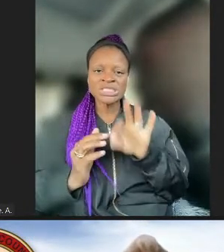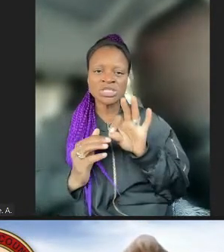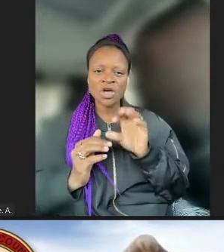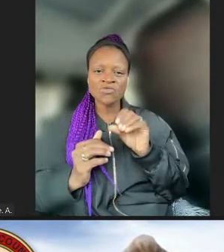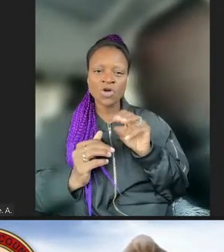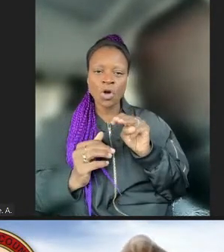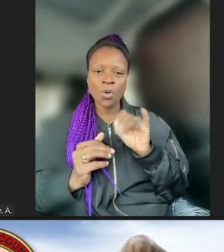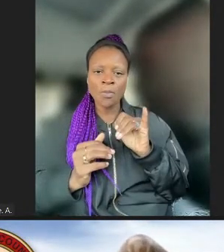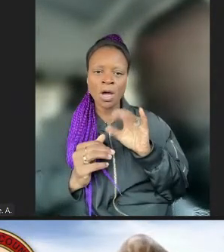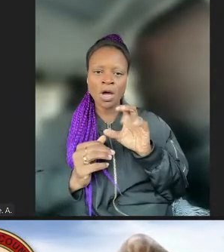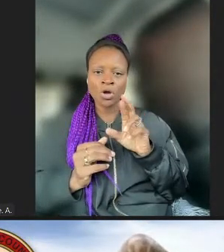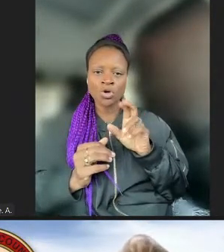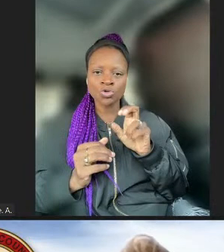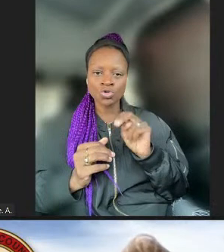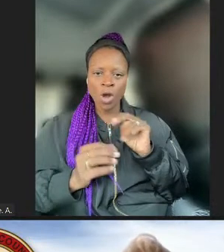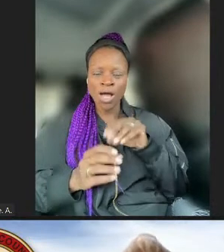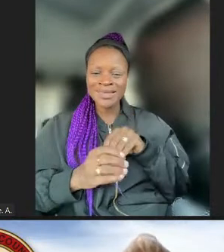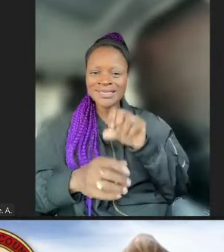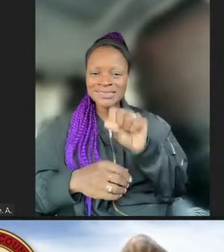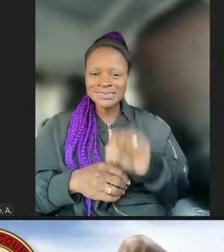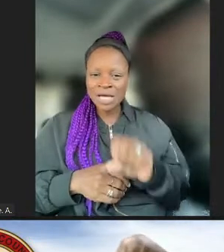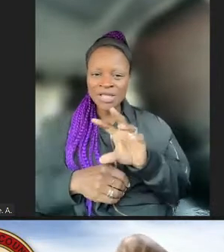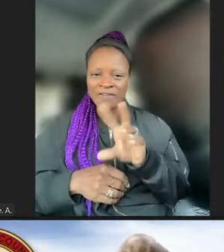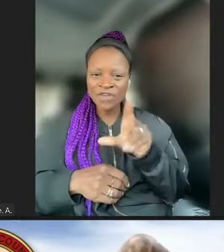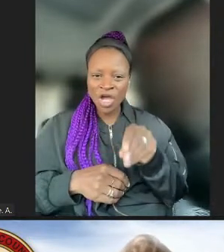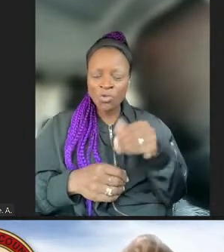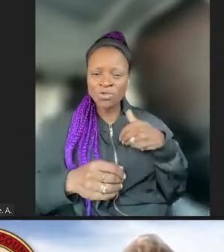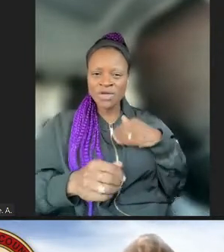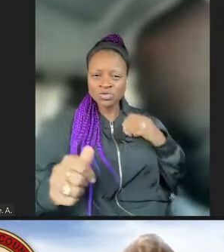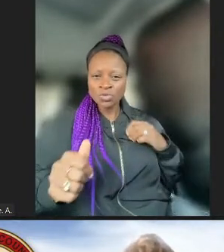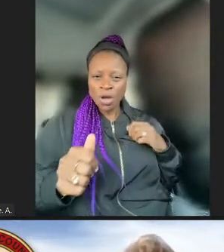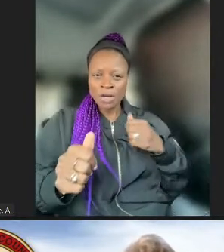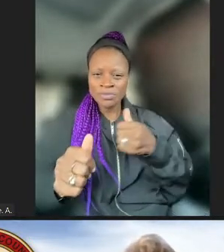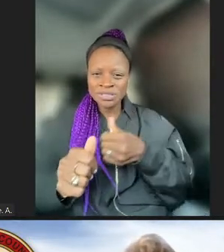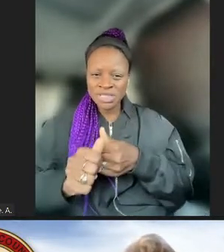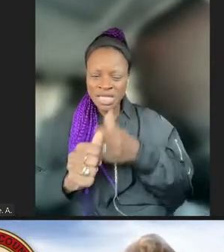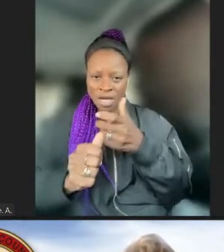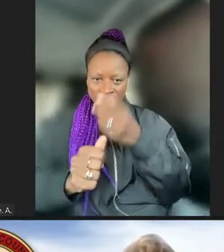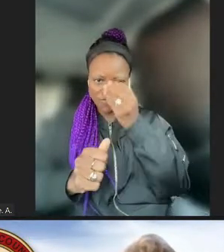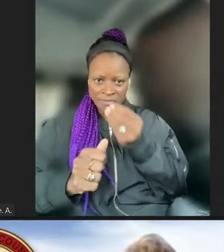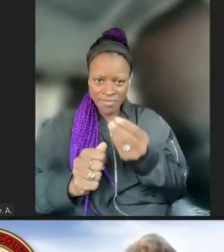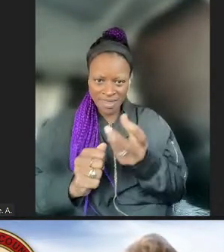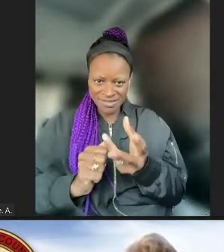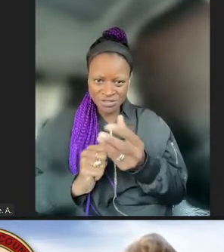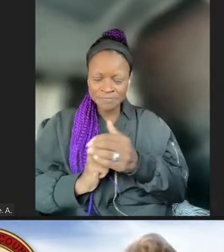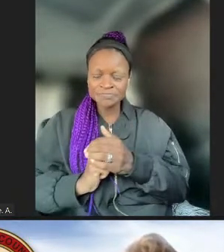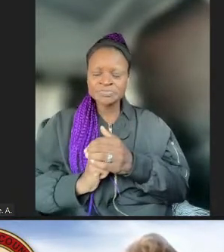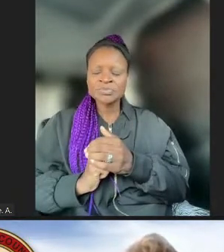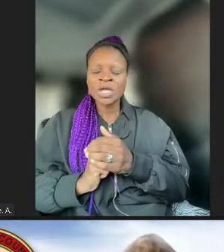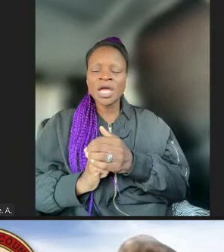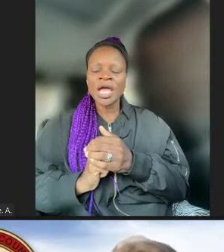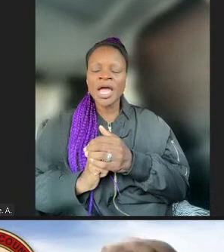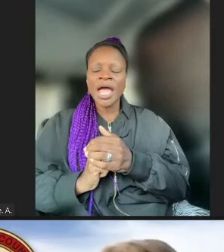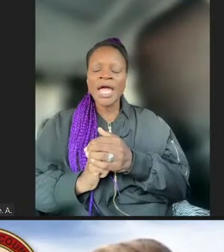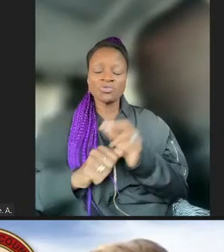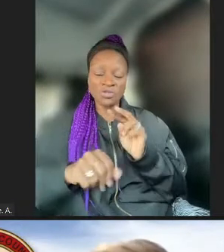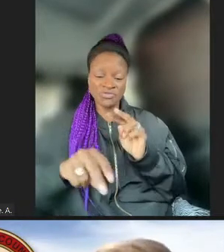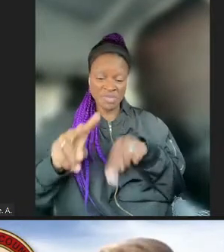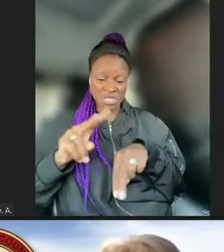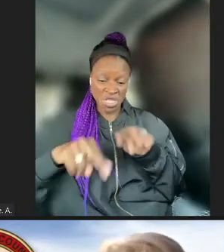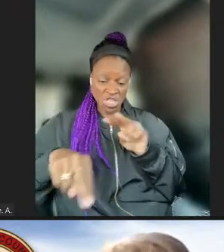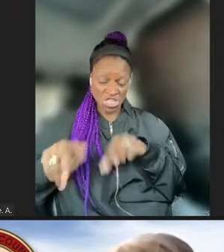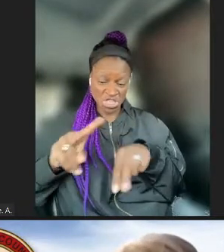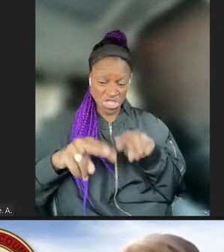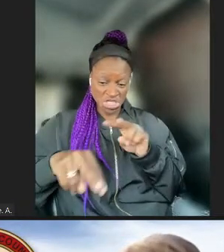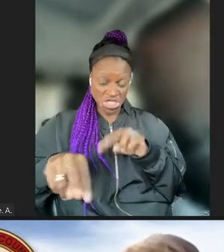se encontró el variante de Sudáfrica de Omicron, hemos hecho análisis y hemos buscado en todas